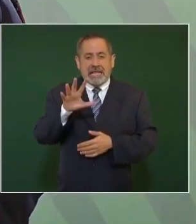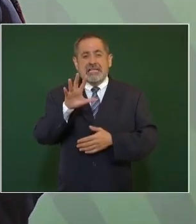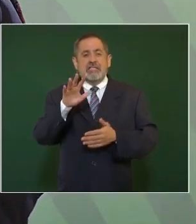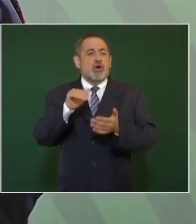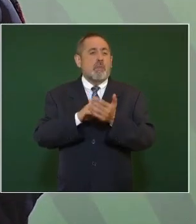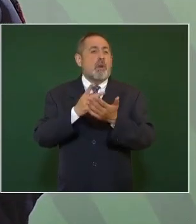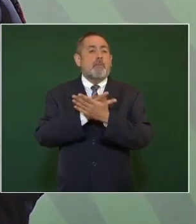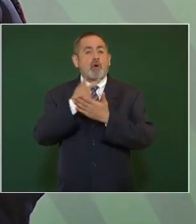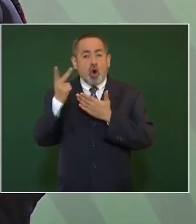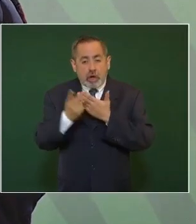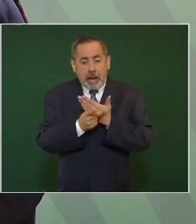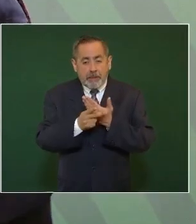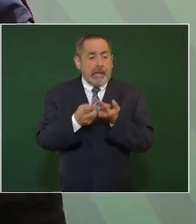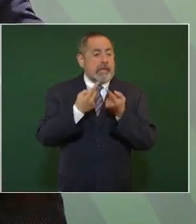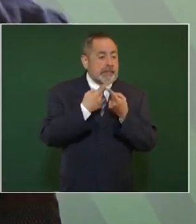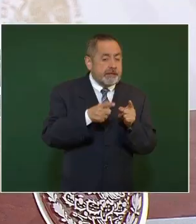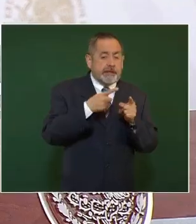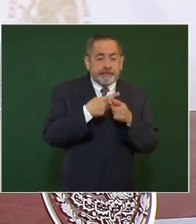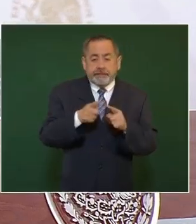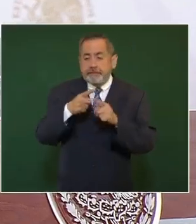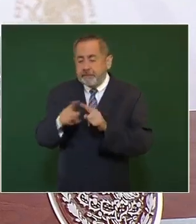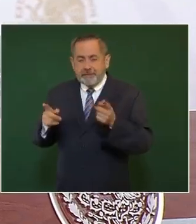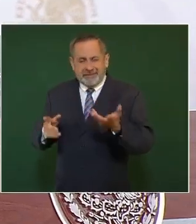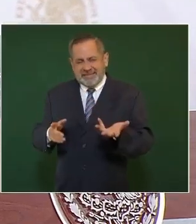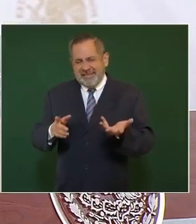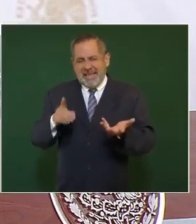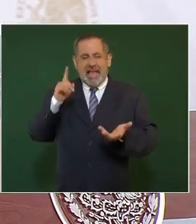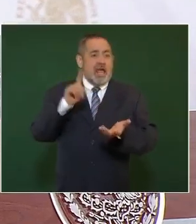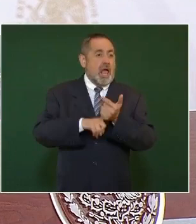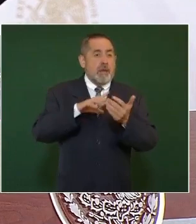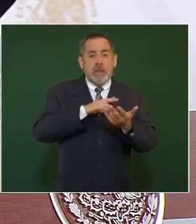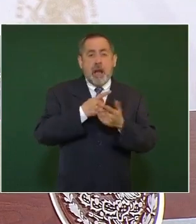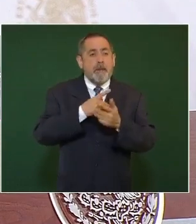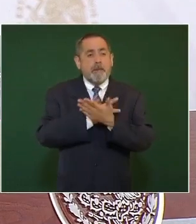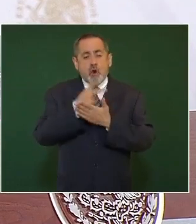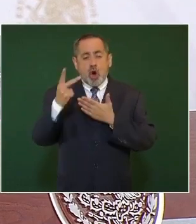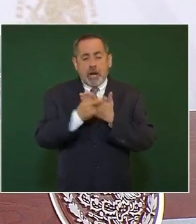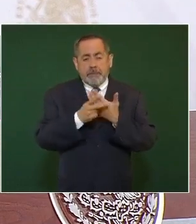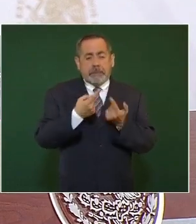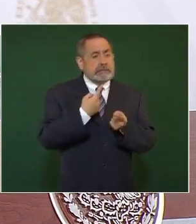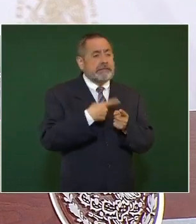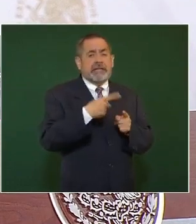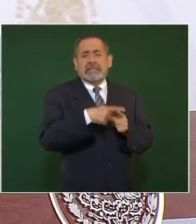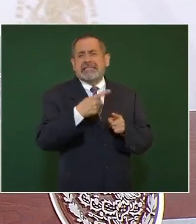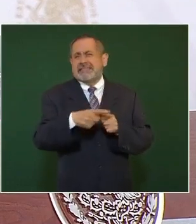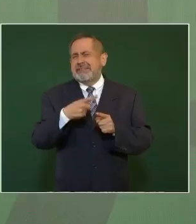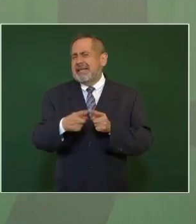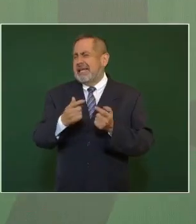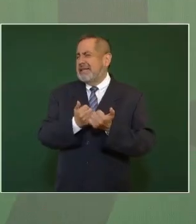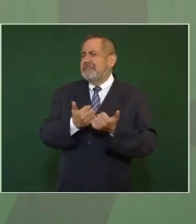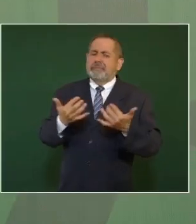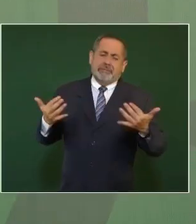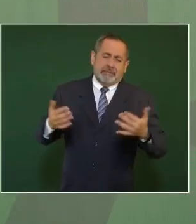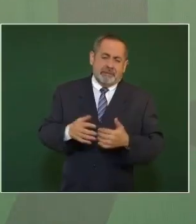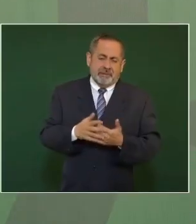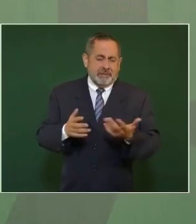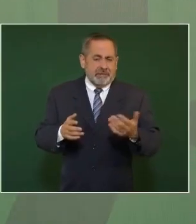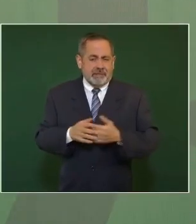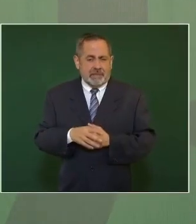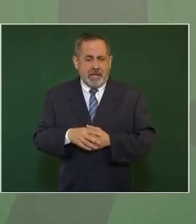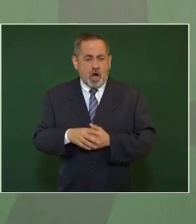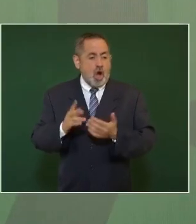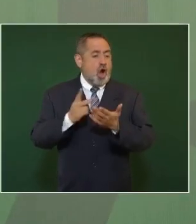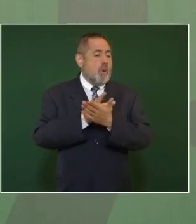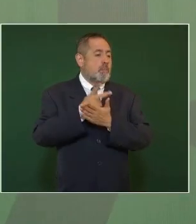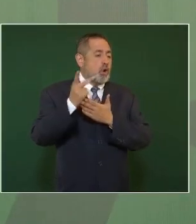programas, porque había programas para todo, que sembrar